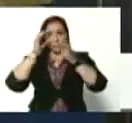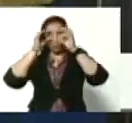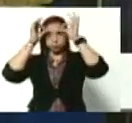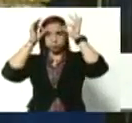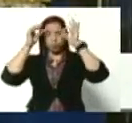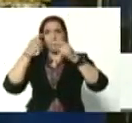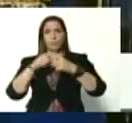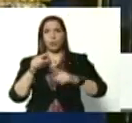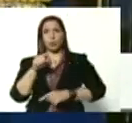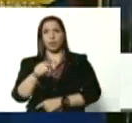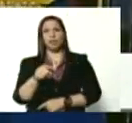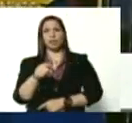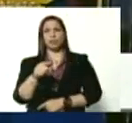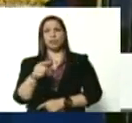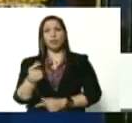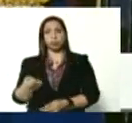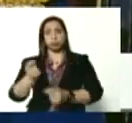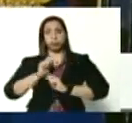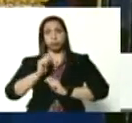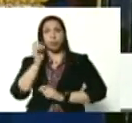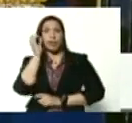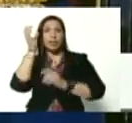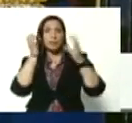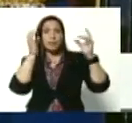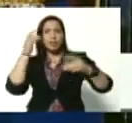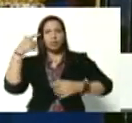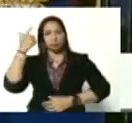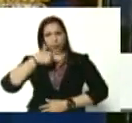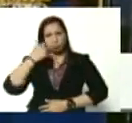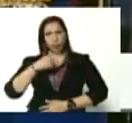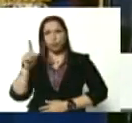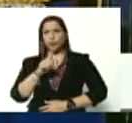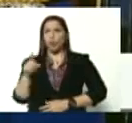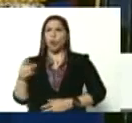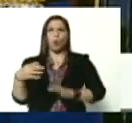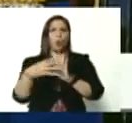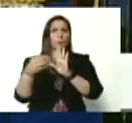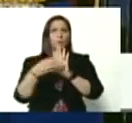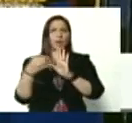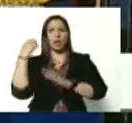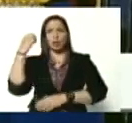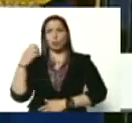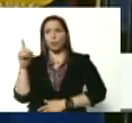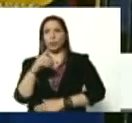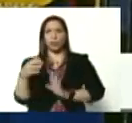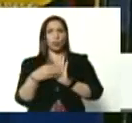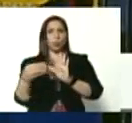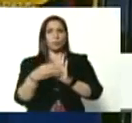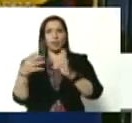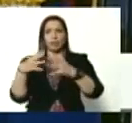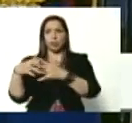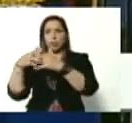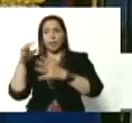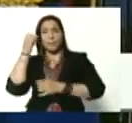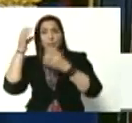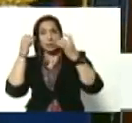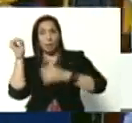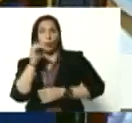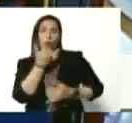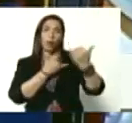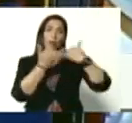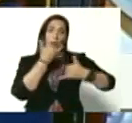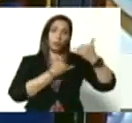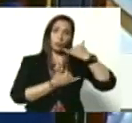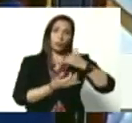mandó a ser creativos a ser originales no imitar a europa ni a eeuu inventamos o erramos